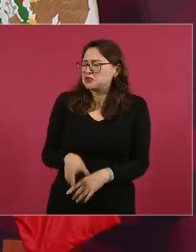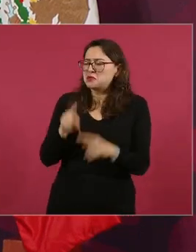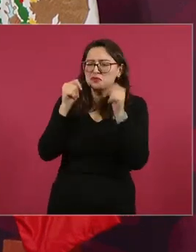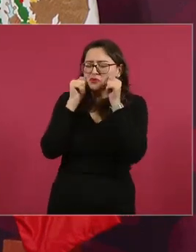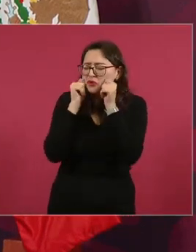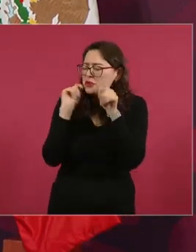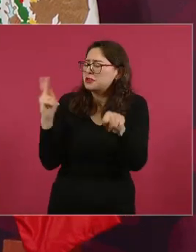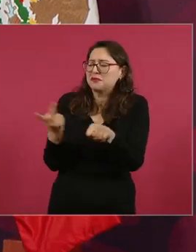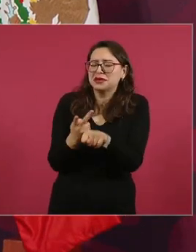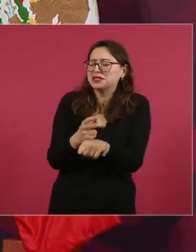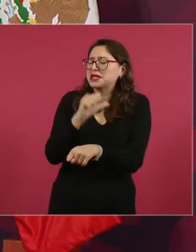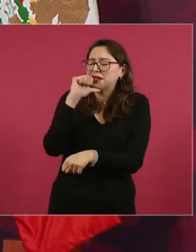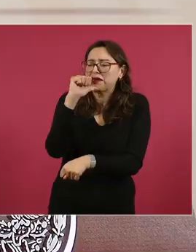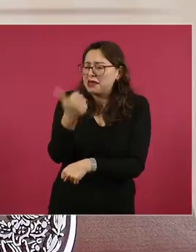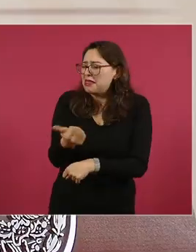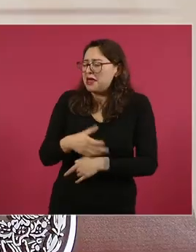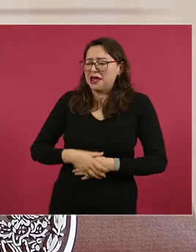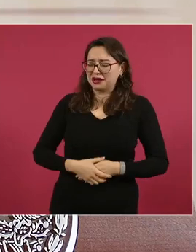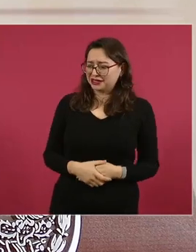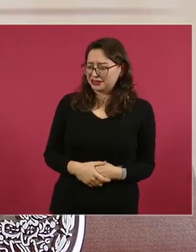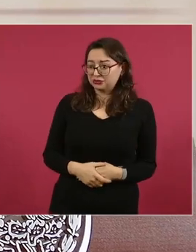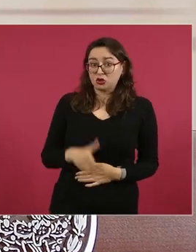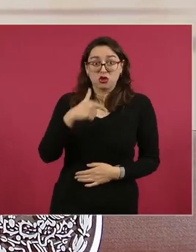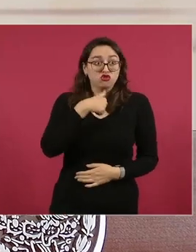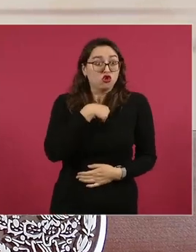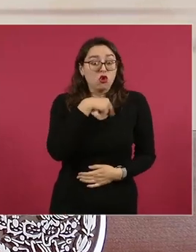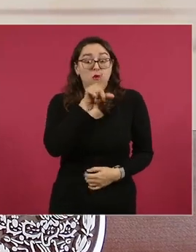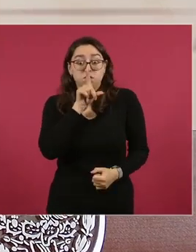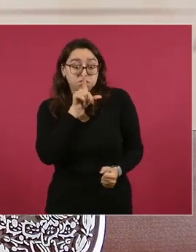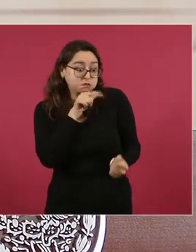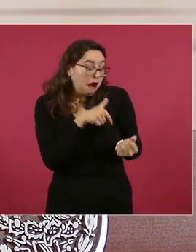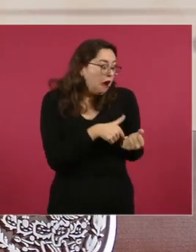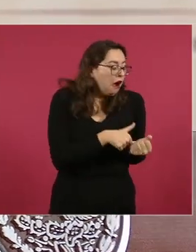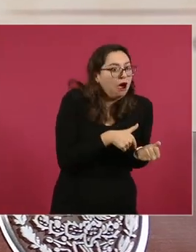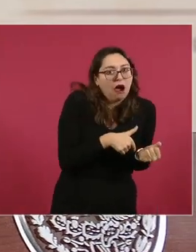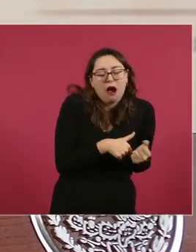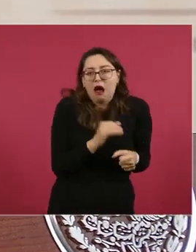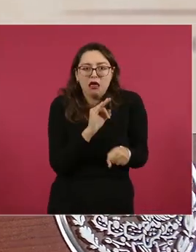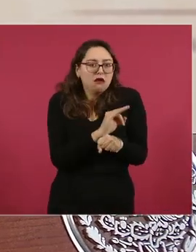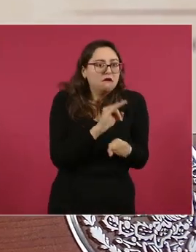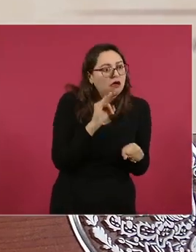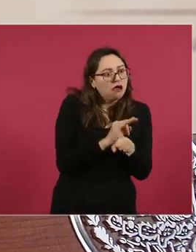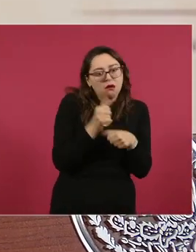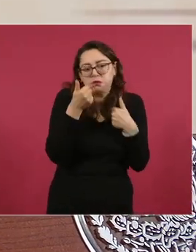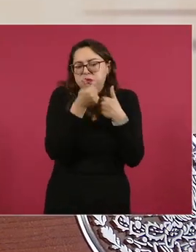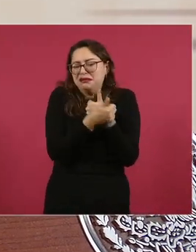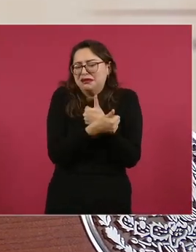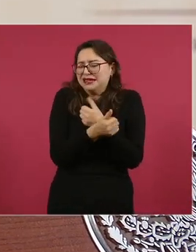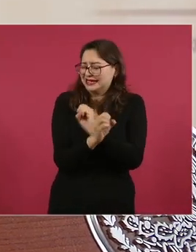ocultar. Es que yo no establezco relaciones de complicidad con nadie.